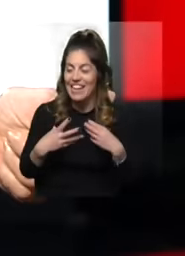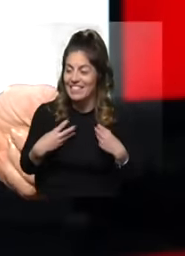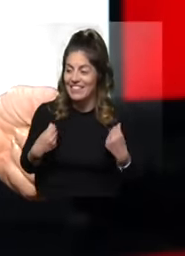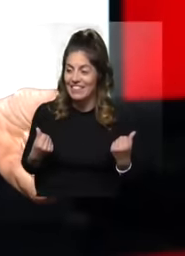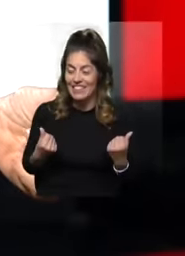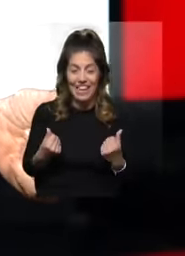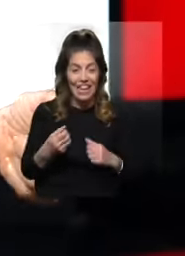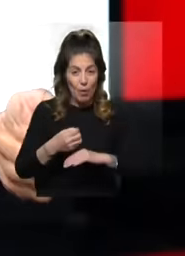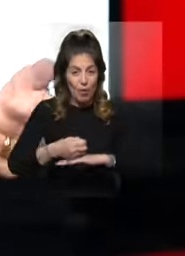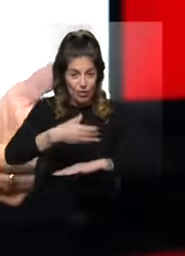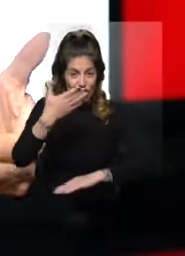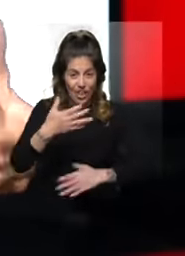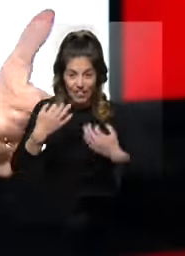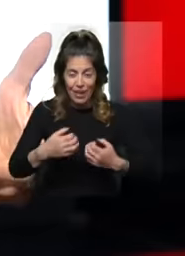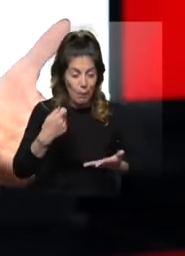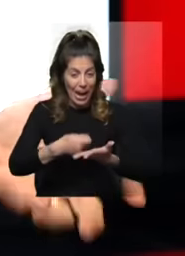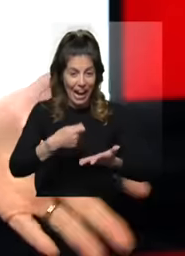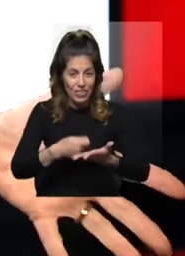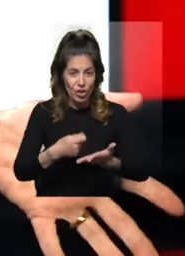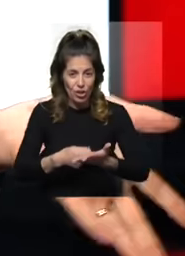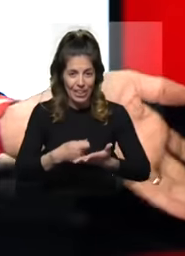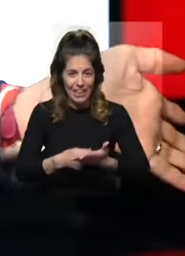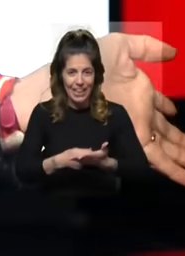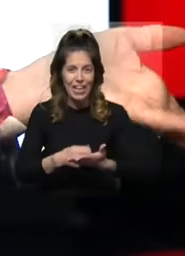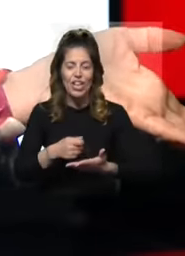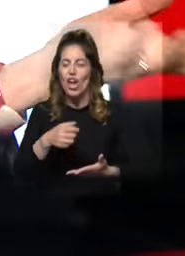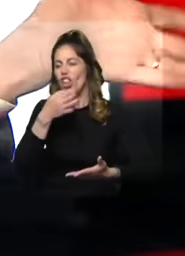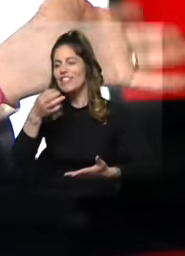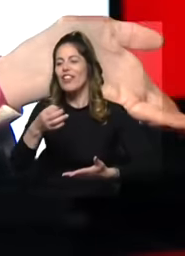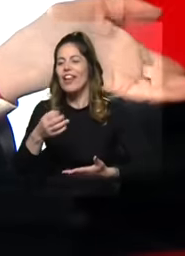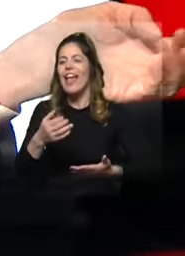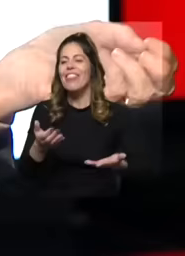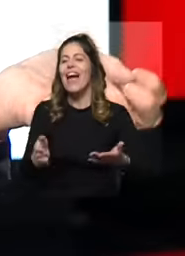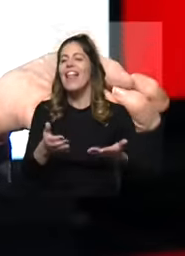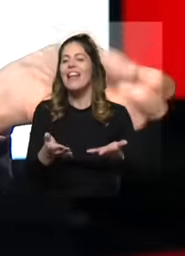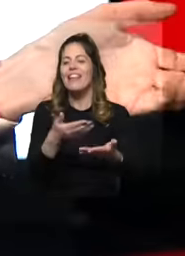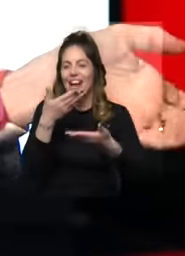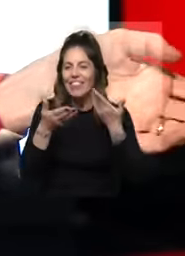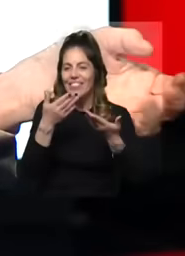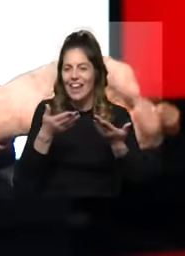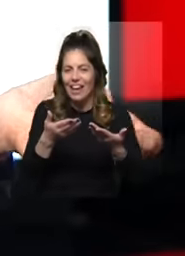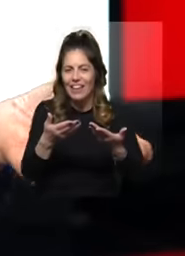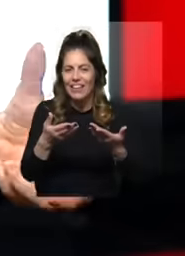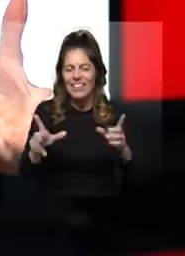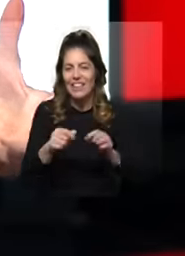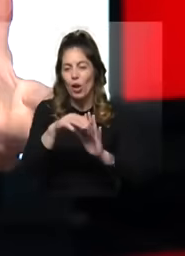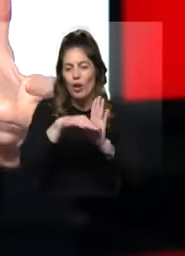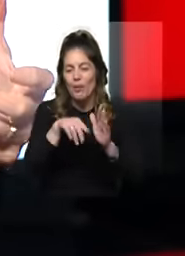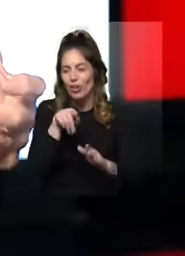profesional, pagándole, sí, no haciéndole la pierna de que, dale, cantate y cierro el show contigo, el programa contigo,